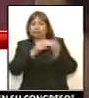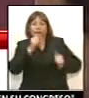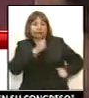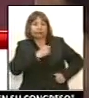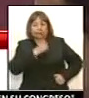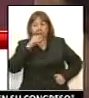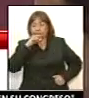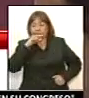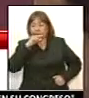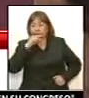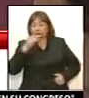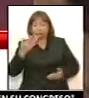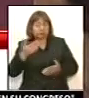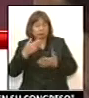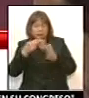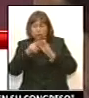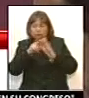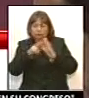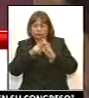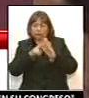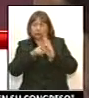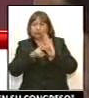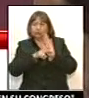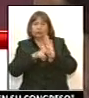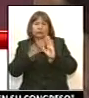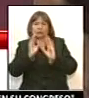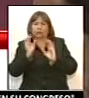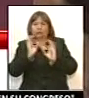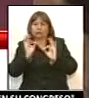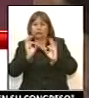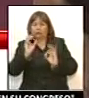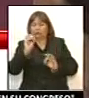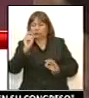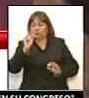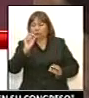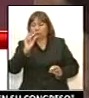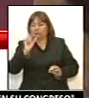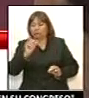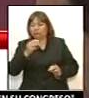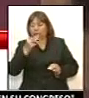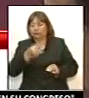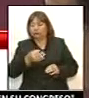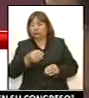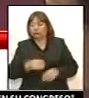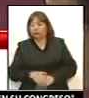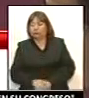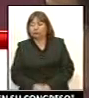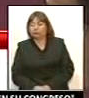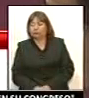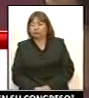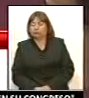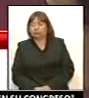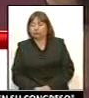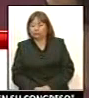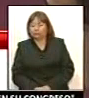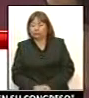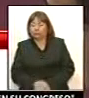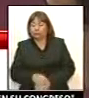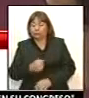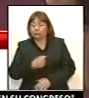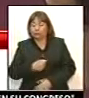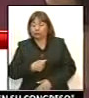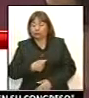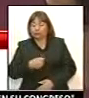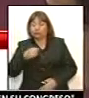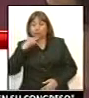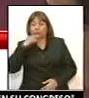fin, una serie de normas que ninguna ONG feminista la ha reconocido, valgan verdades, ¿no? Sí, porque lamentablemente entre